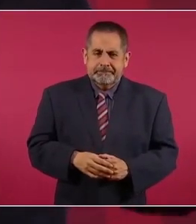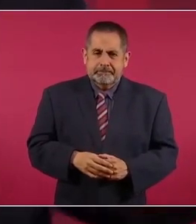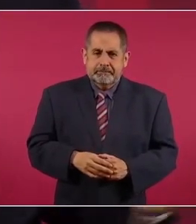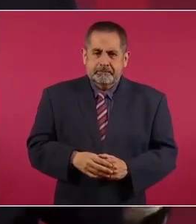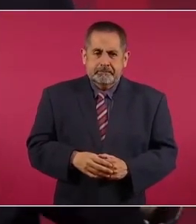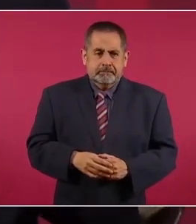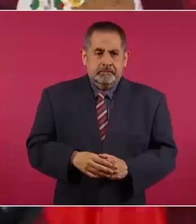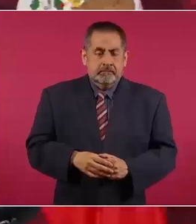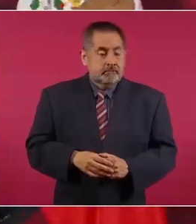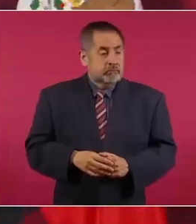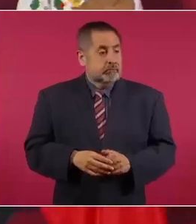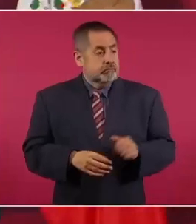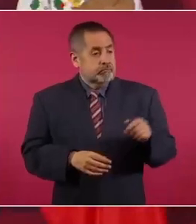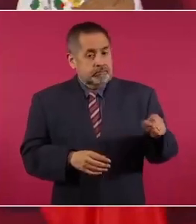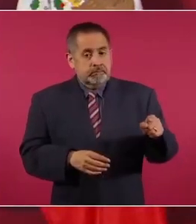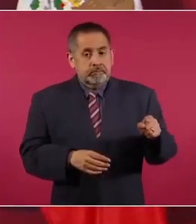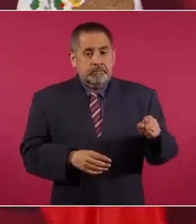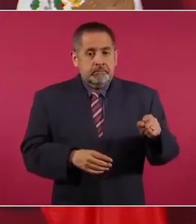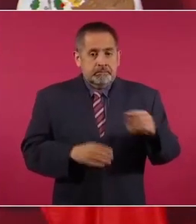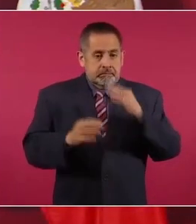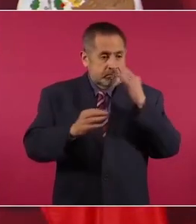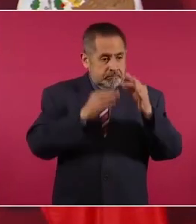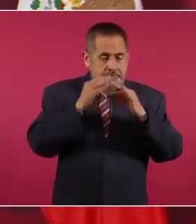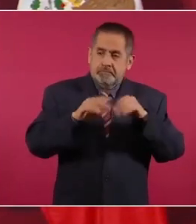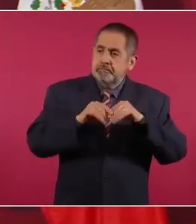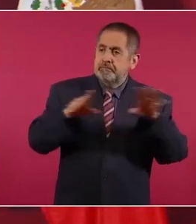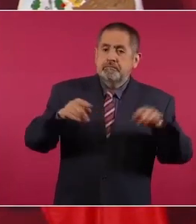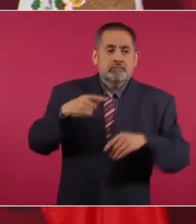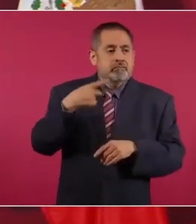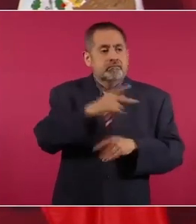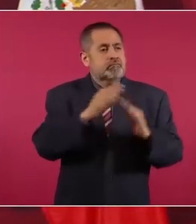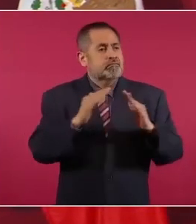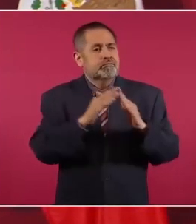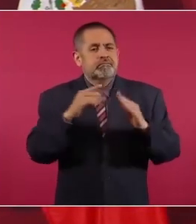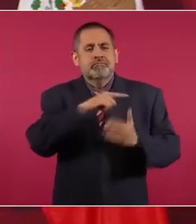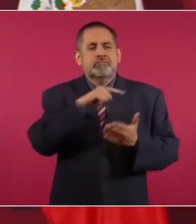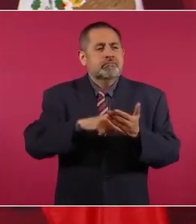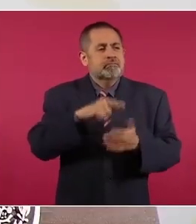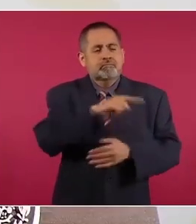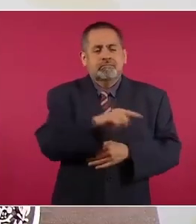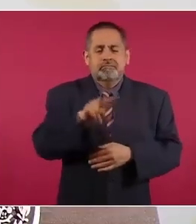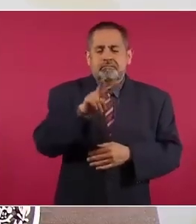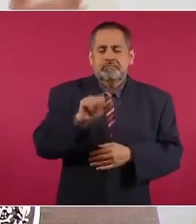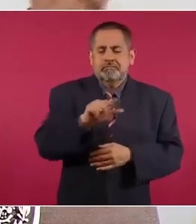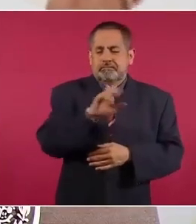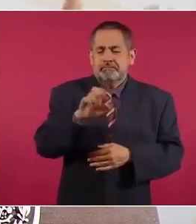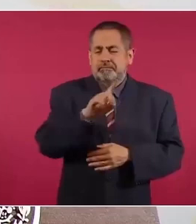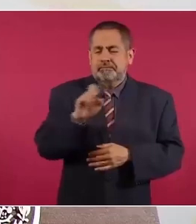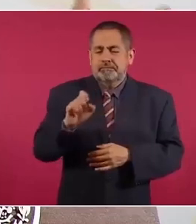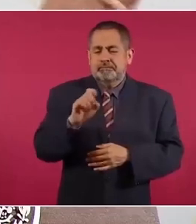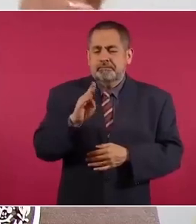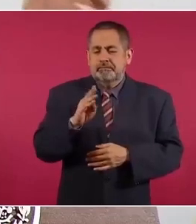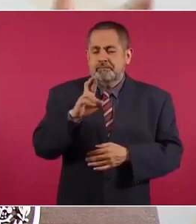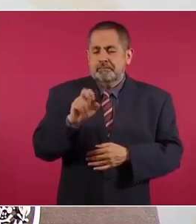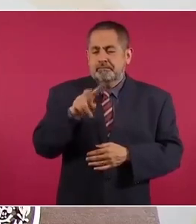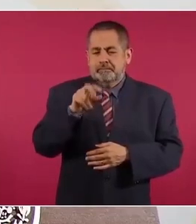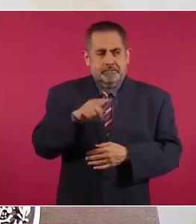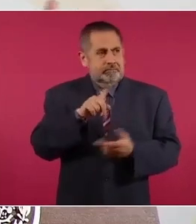hace un reportaje sobre su mansión en Valle de Bravo o su